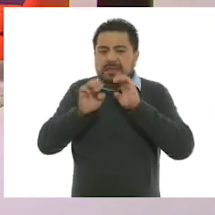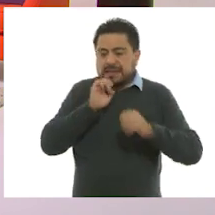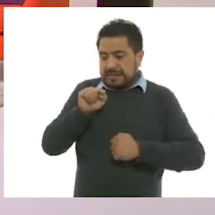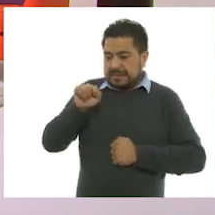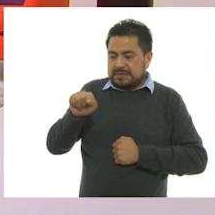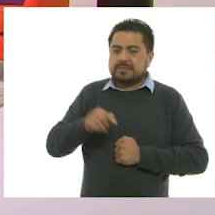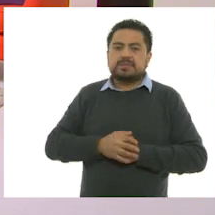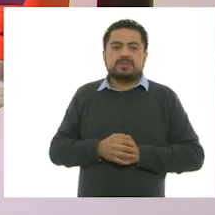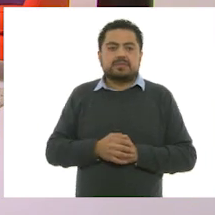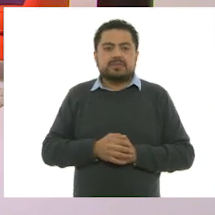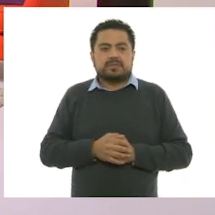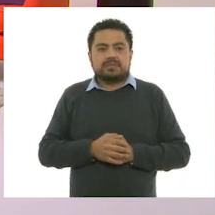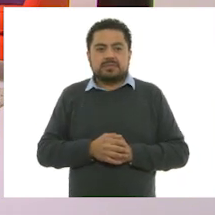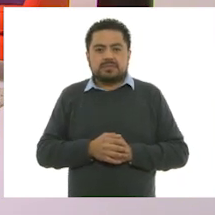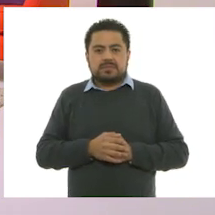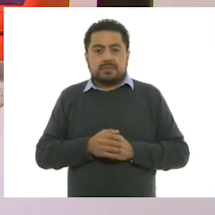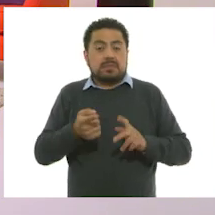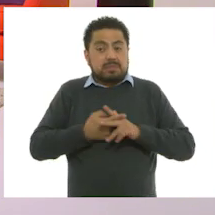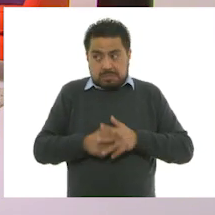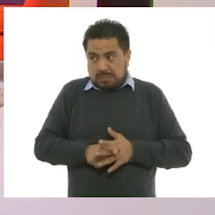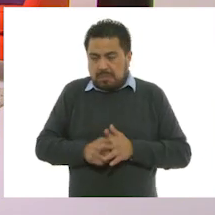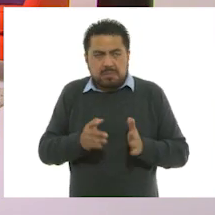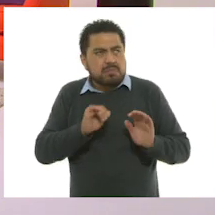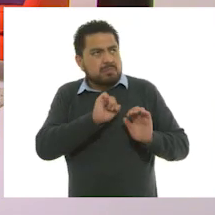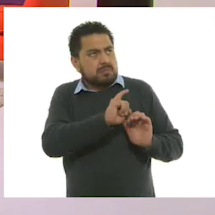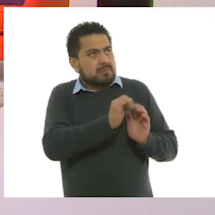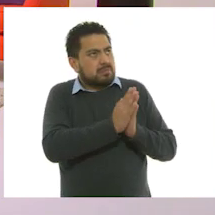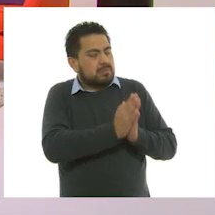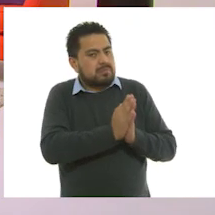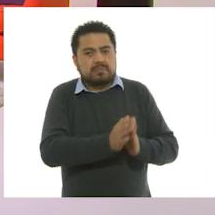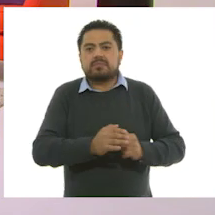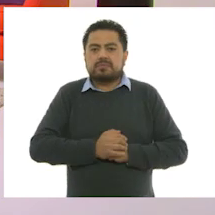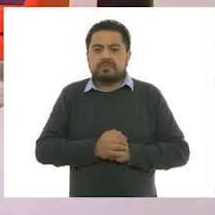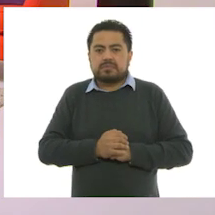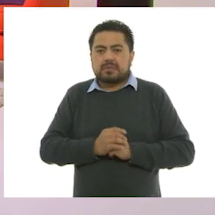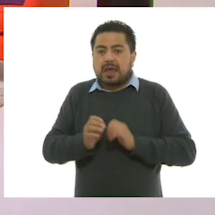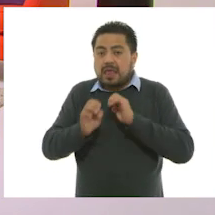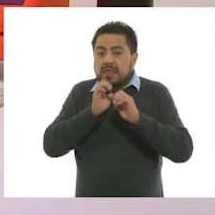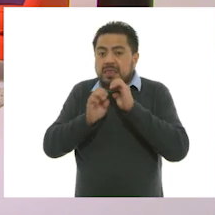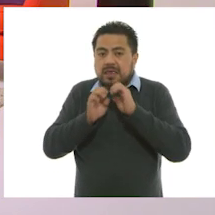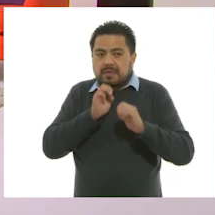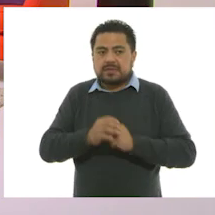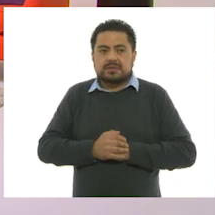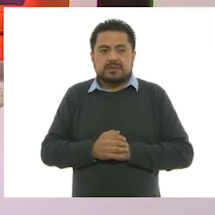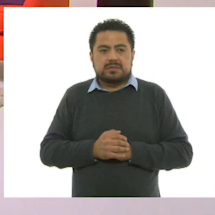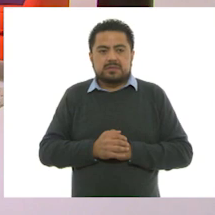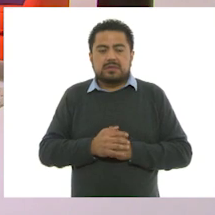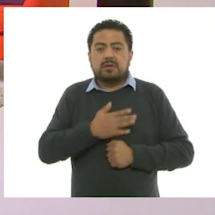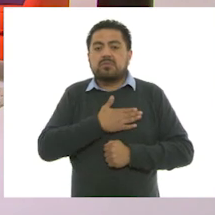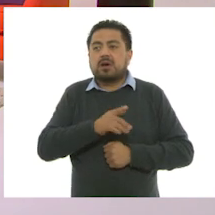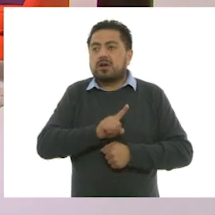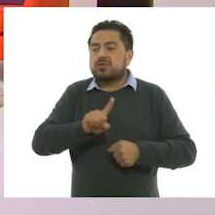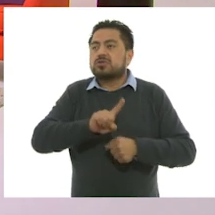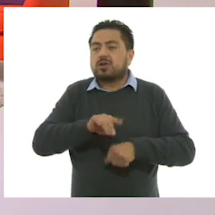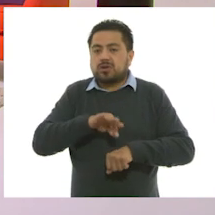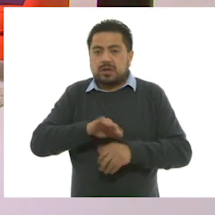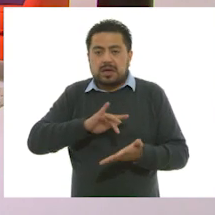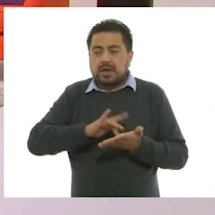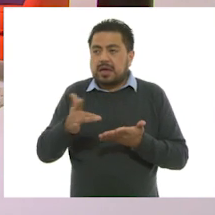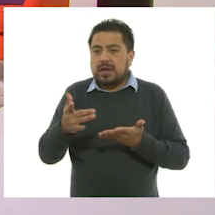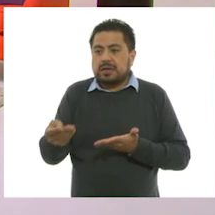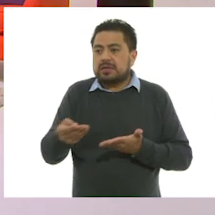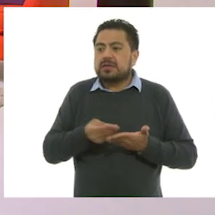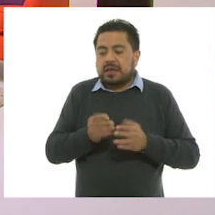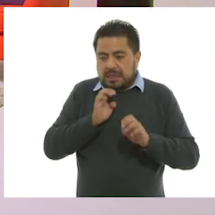bien. ¿Comienzo? Sí, por favor. Entrevistador. Buenos días, doctor. Gracias por conceder